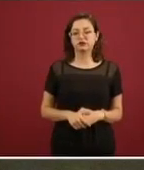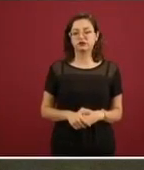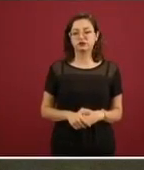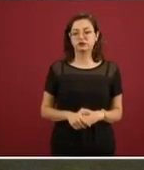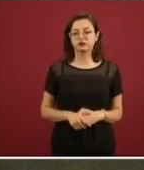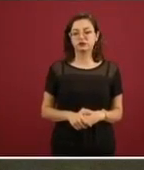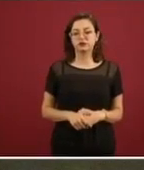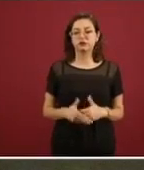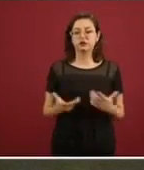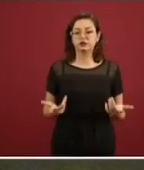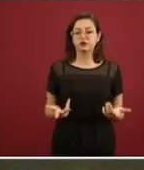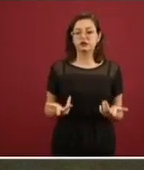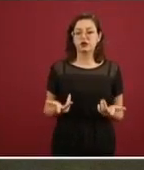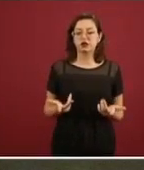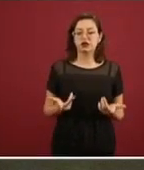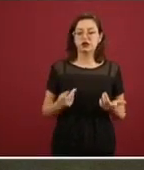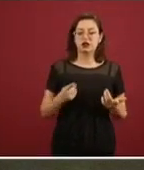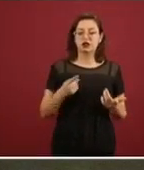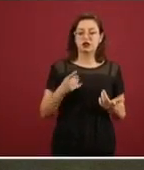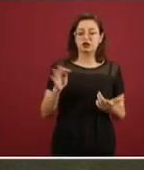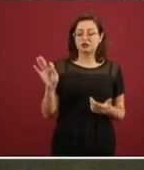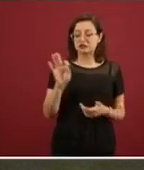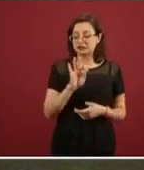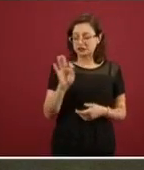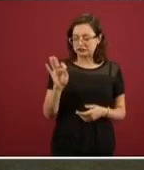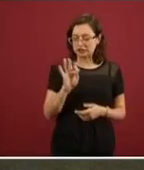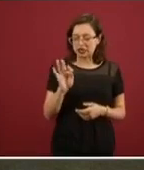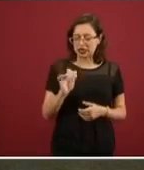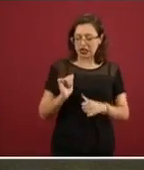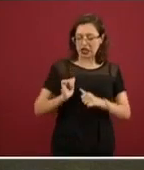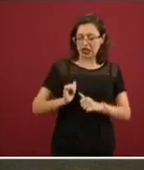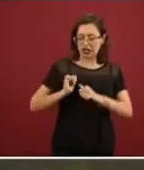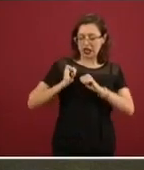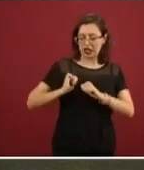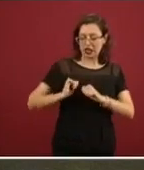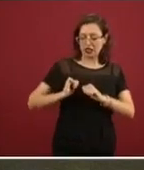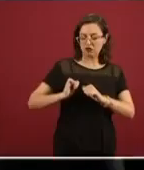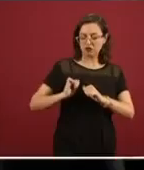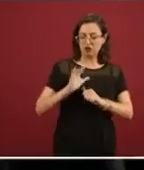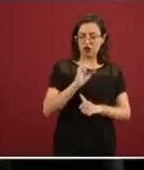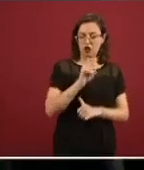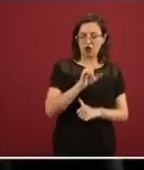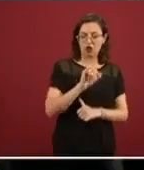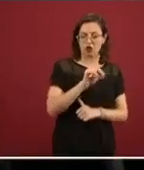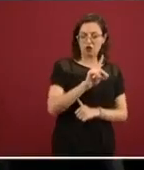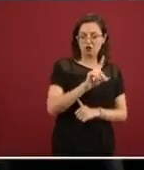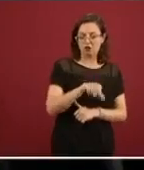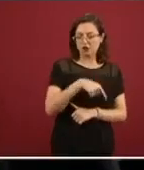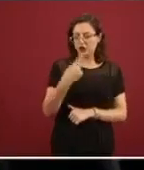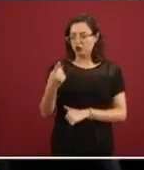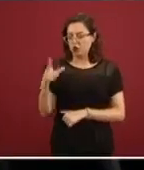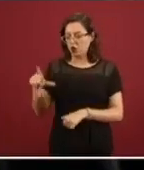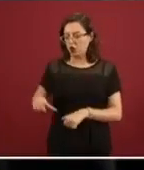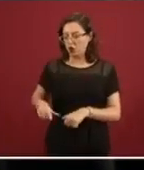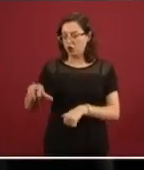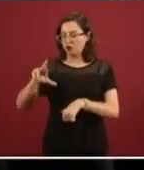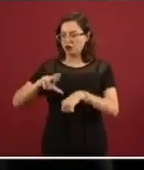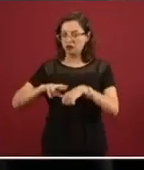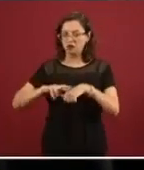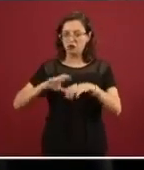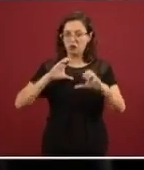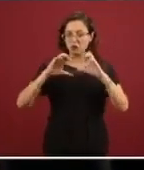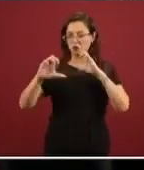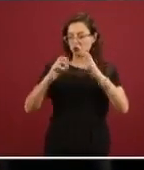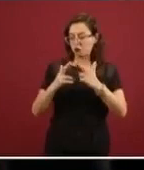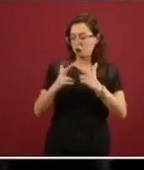mucho entre la comunicación que hay entre las autoridades que llevan el tema de COVID-19 y los gobernadores, ¿no? Primero fueron